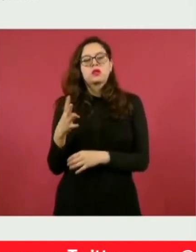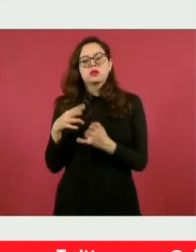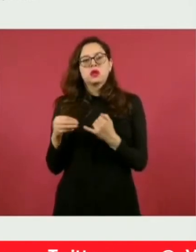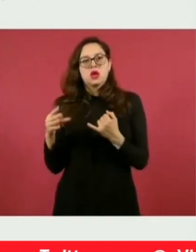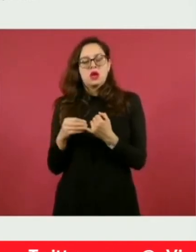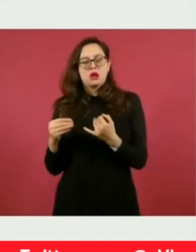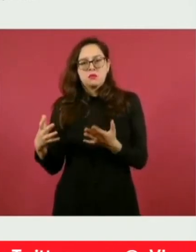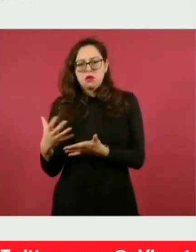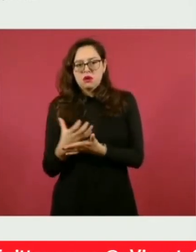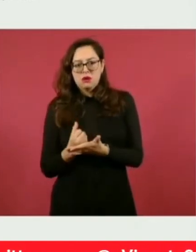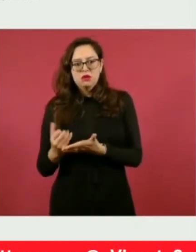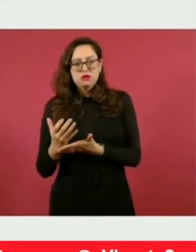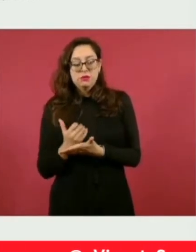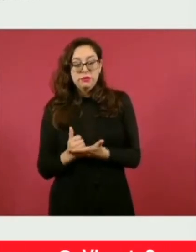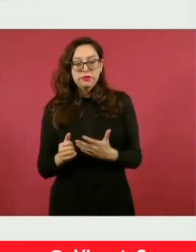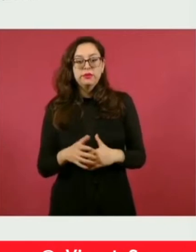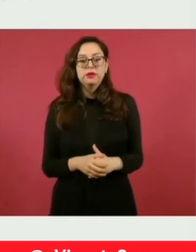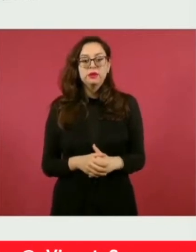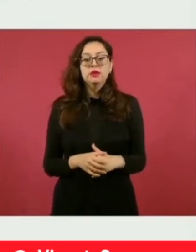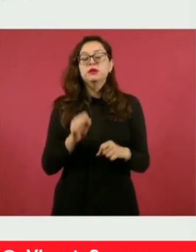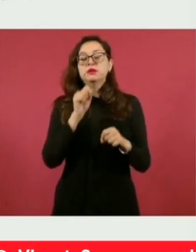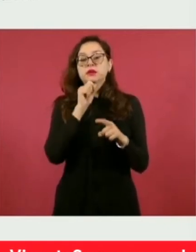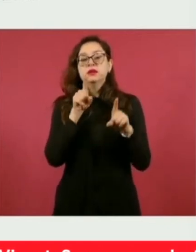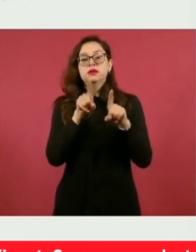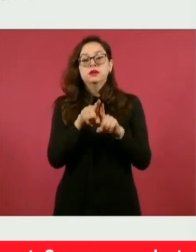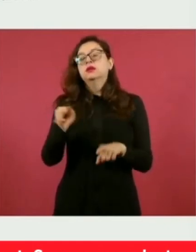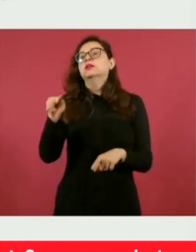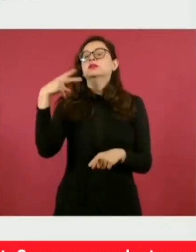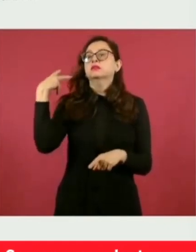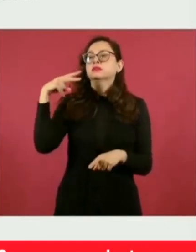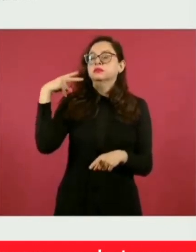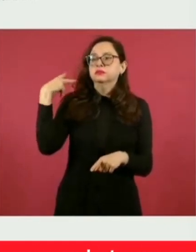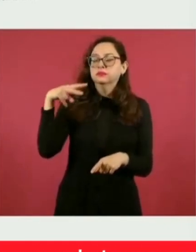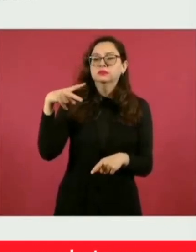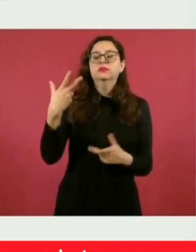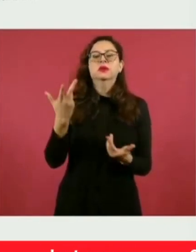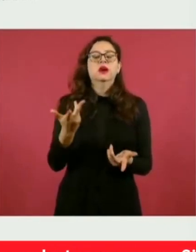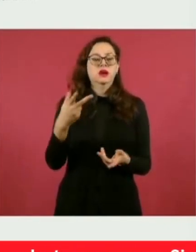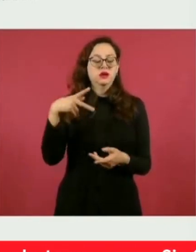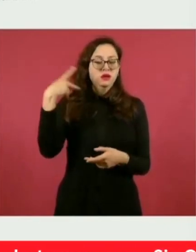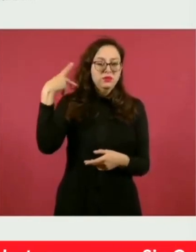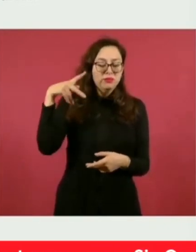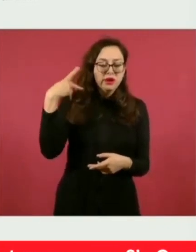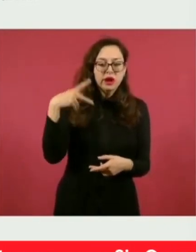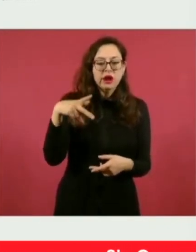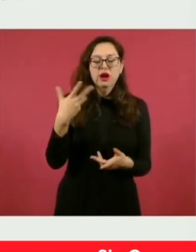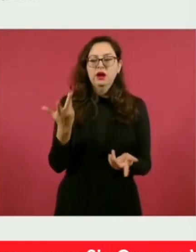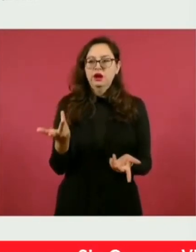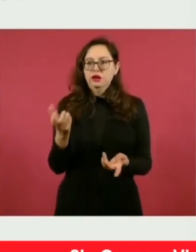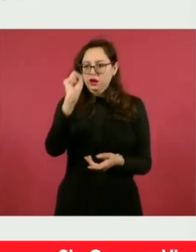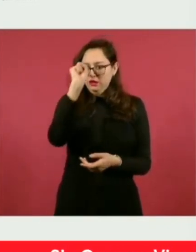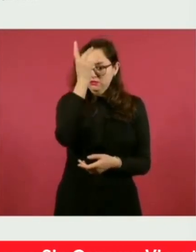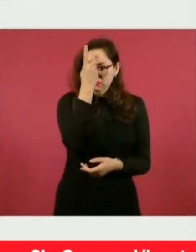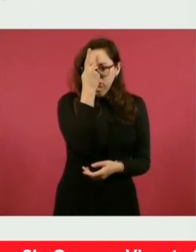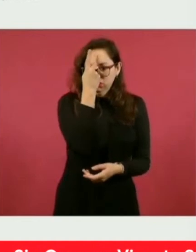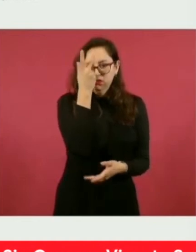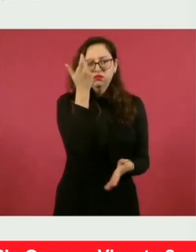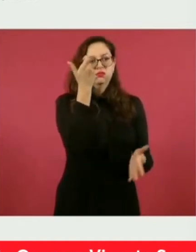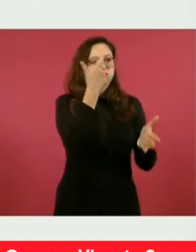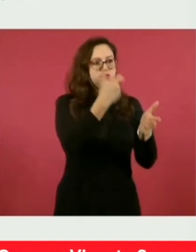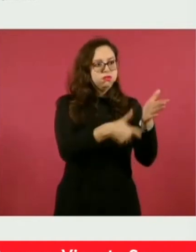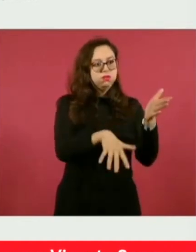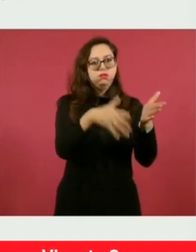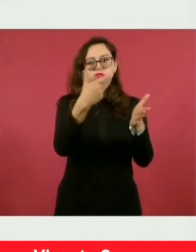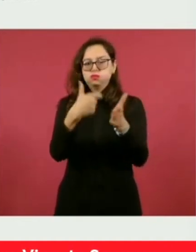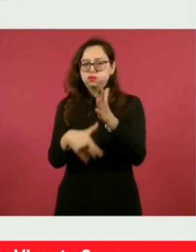Minatitlán, G500, otra franquicia de Pemex en la capital del estado de Puebla, Gasolíder en San Luis Potosí, con precios que van